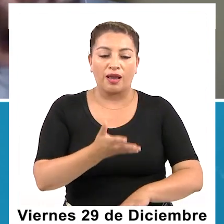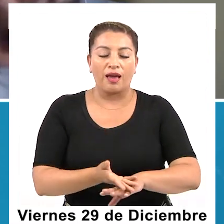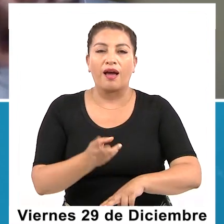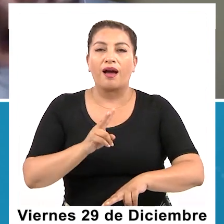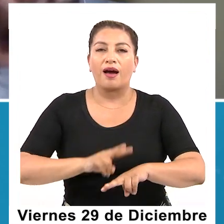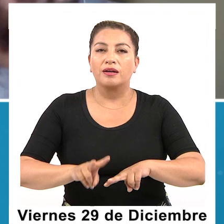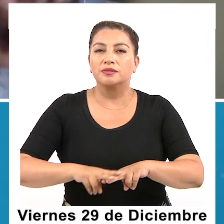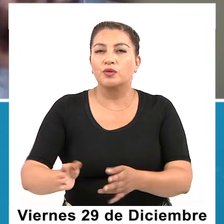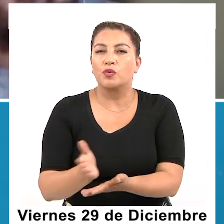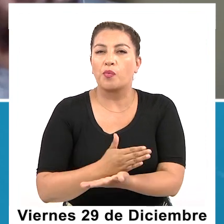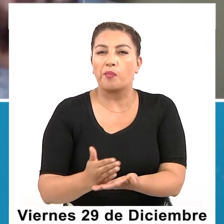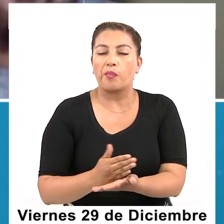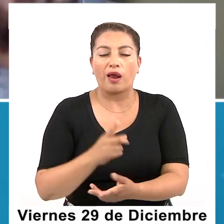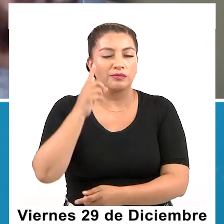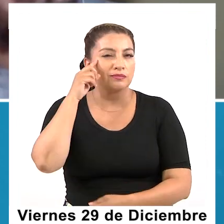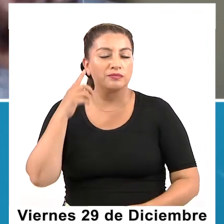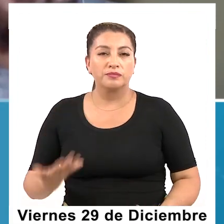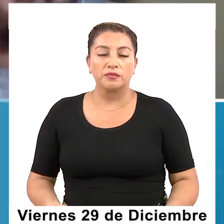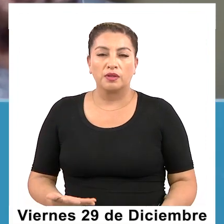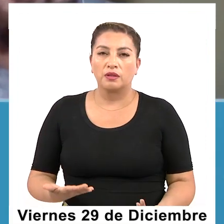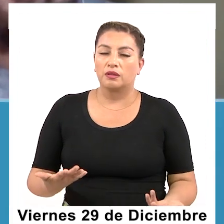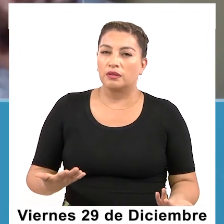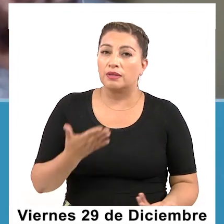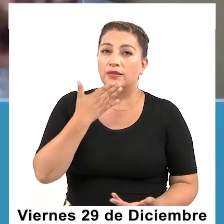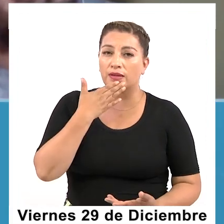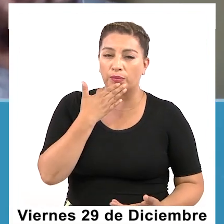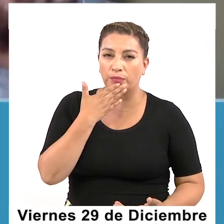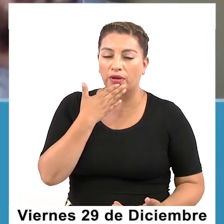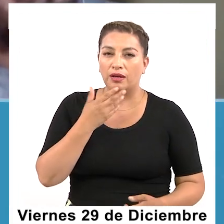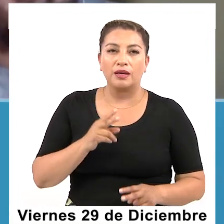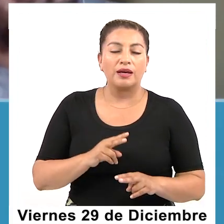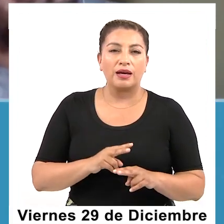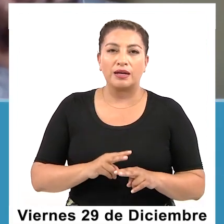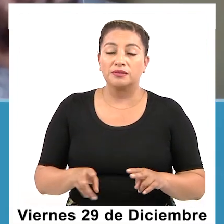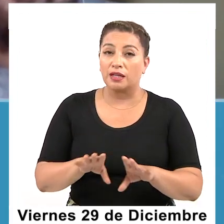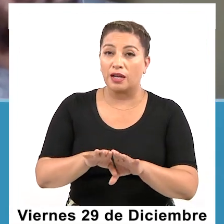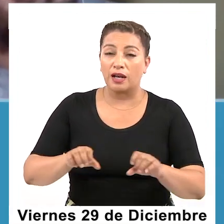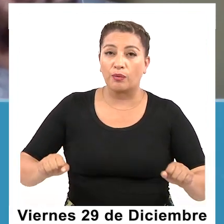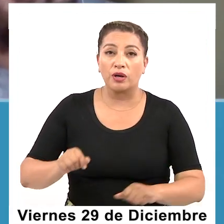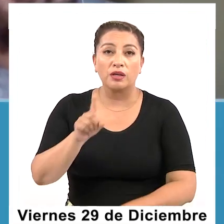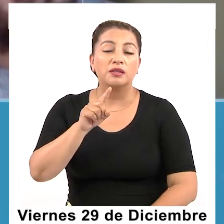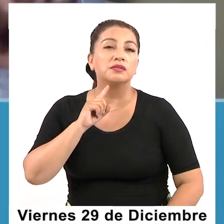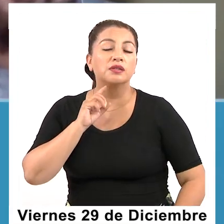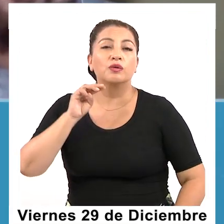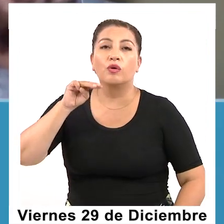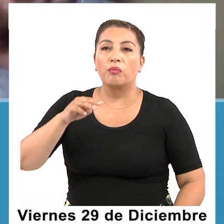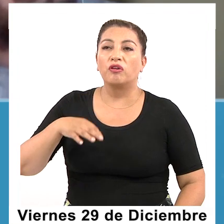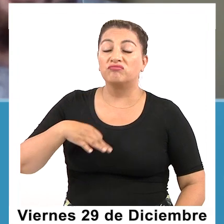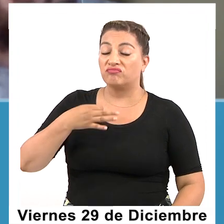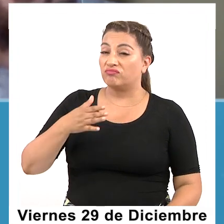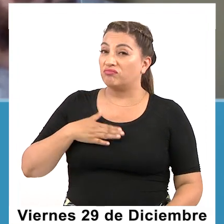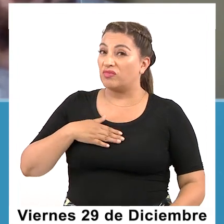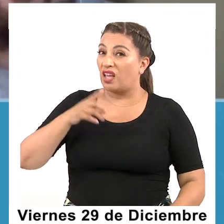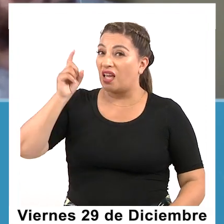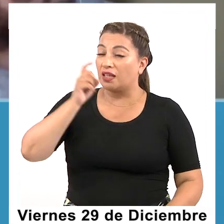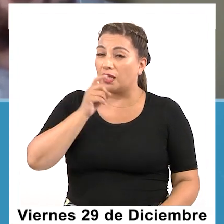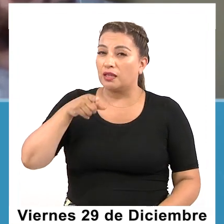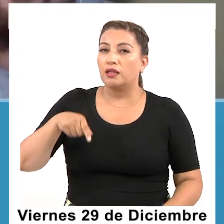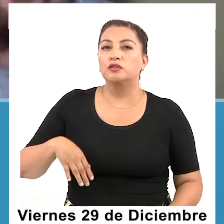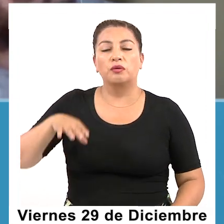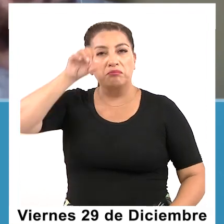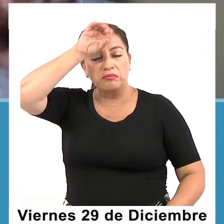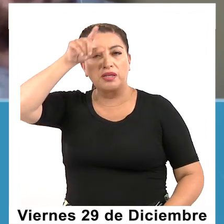en esta materia. Yo ahora, respecto de cómo se dio efectivamente el acuerdo con SQM, yo soy bastante crítico. Yo creo ya, que